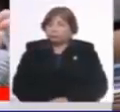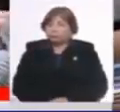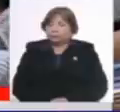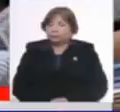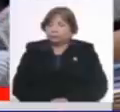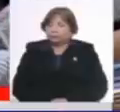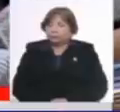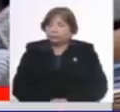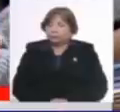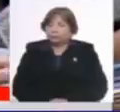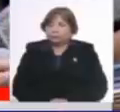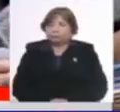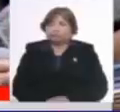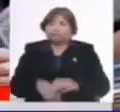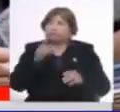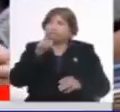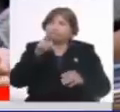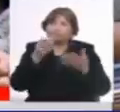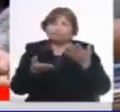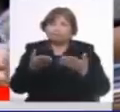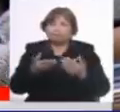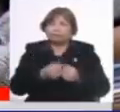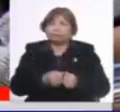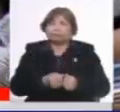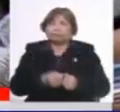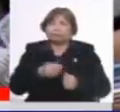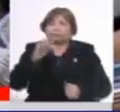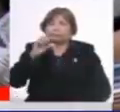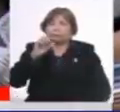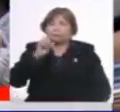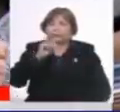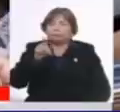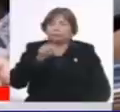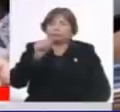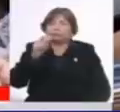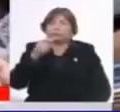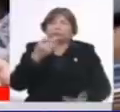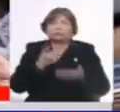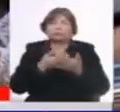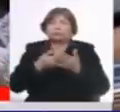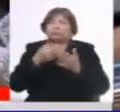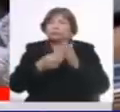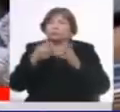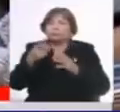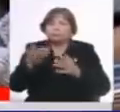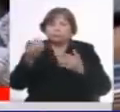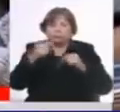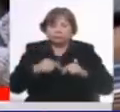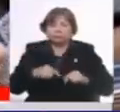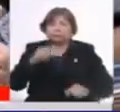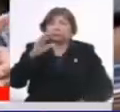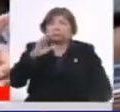¿Cuánto usted en este caso del señor González propuso al señor